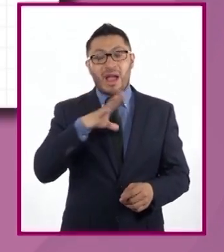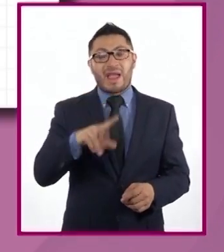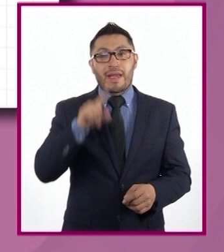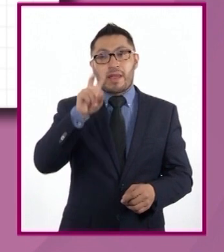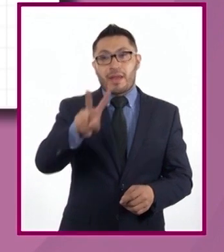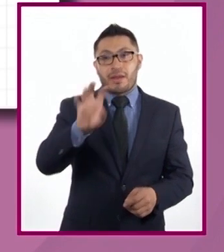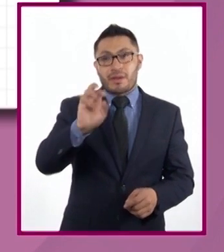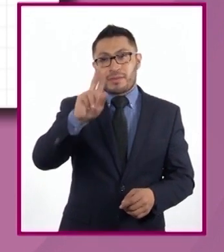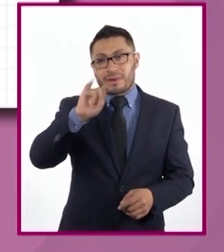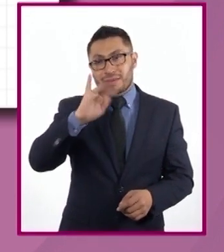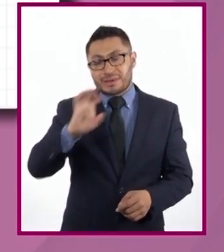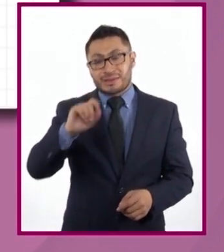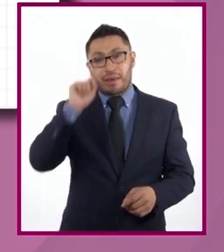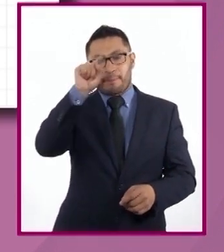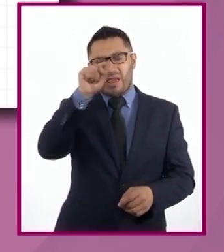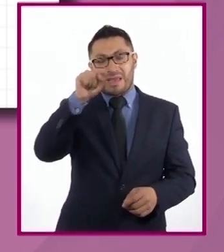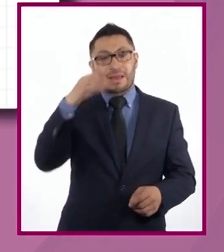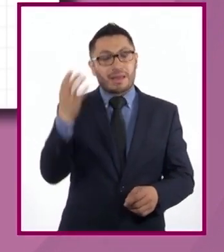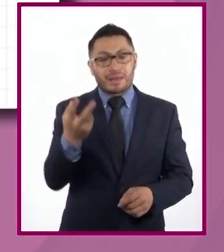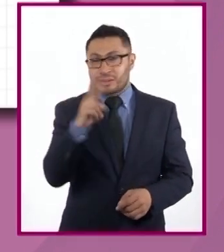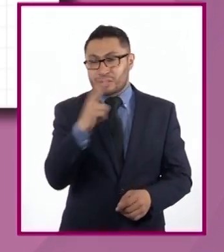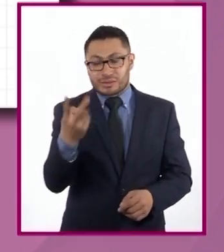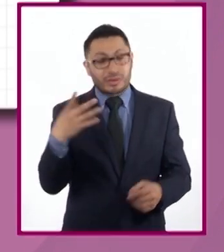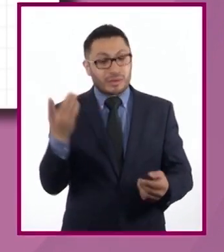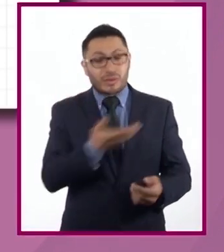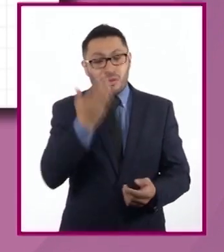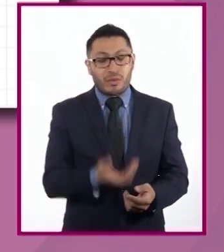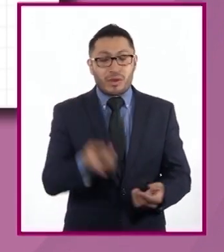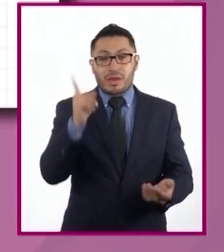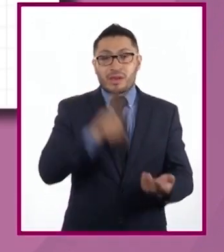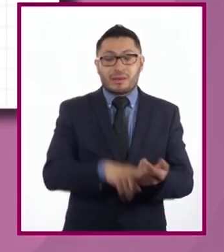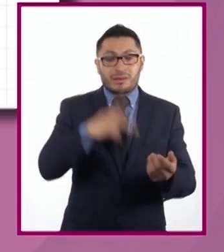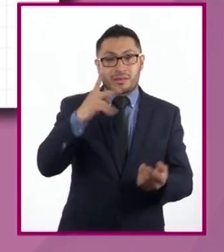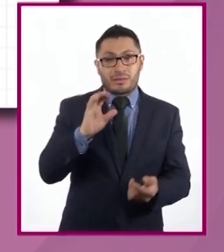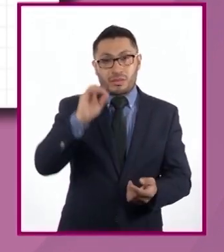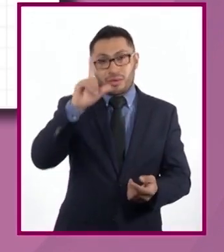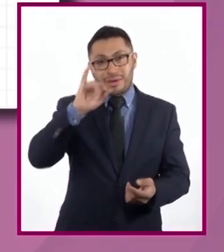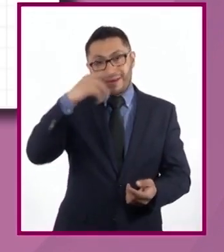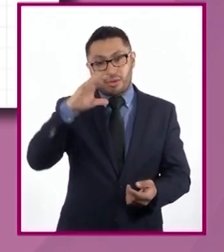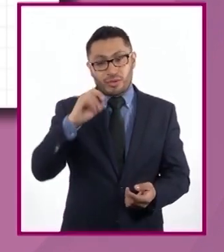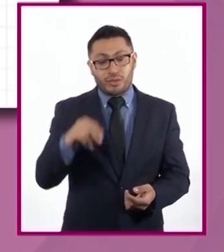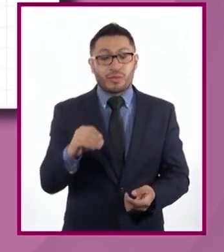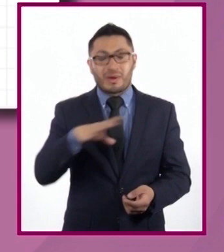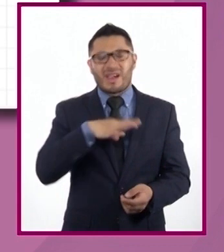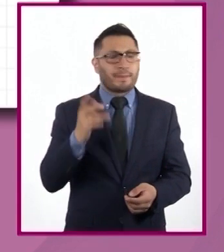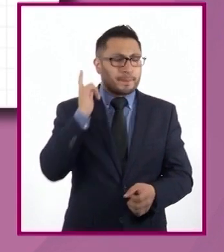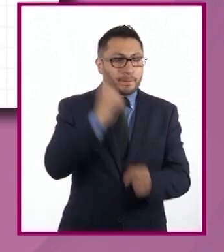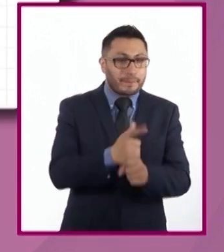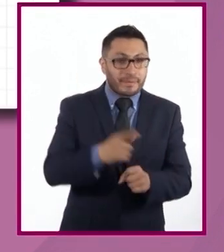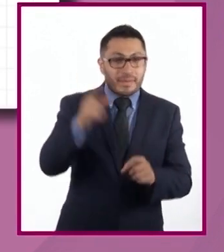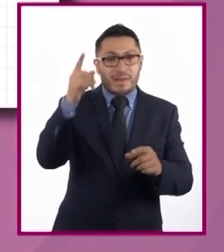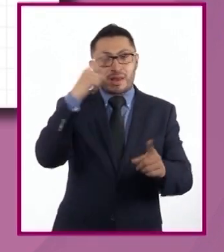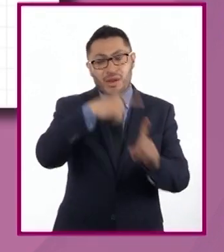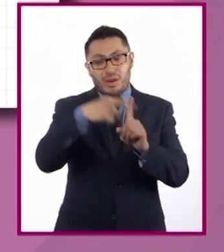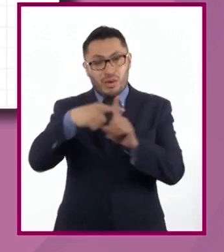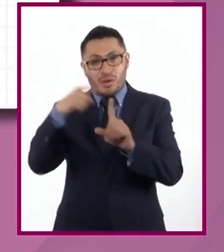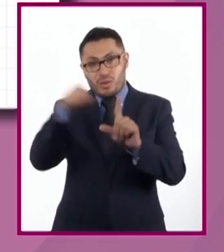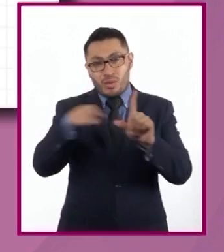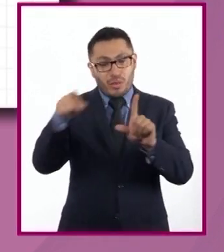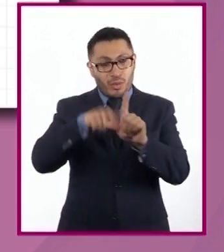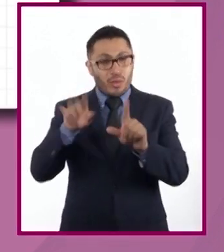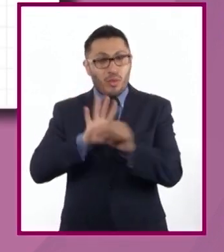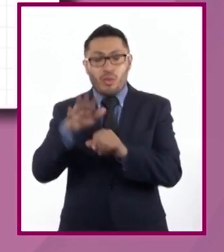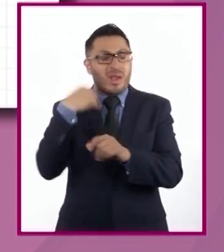y que está contenido dentro del polígono. En general, se puede calcular la suma de los ángulos interiores de cualquier